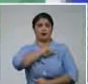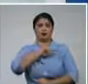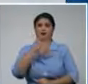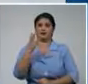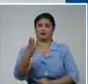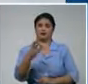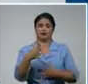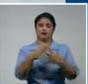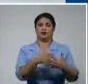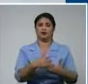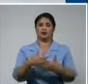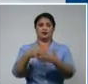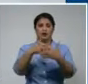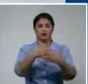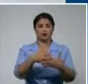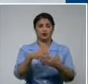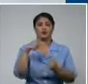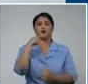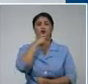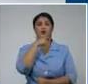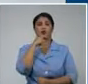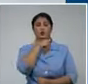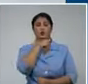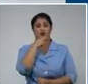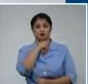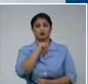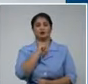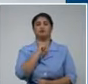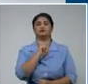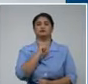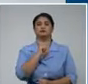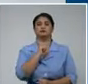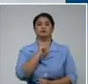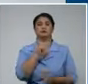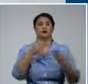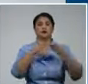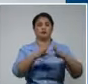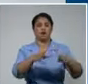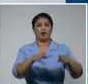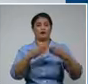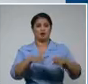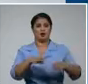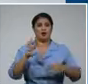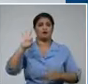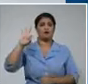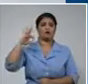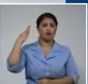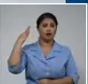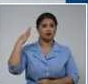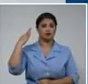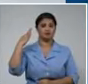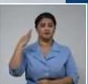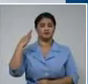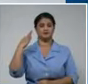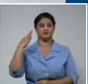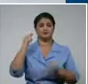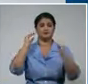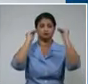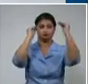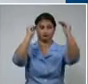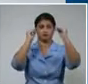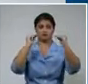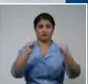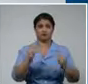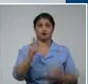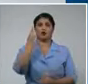Estados Unidos, Rusia, Polonia, Panamá, Francia y Uruguay, 1 de cada uno.